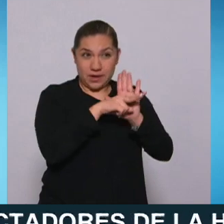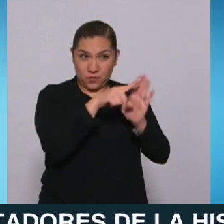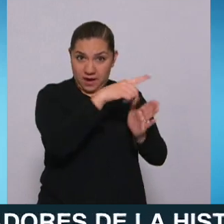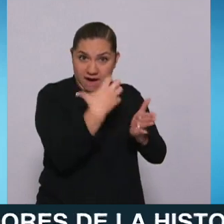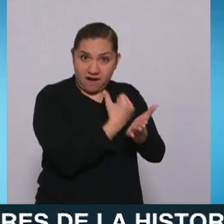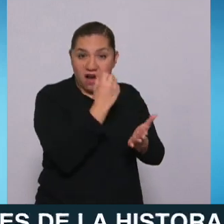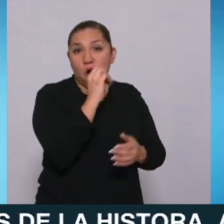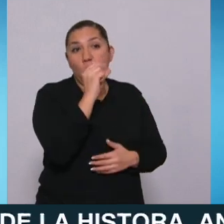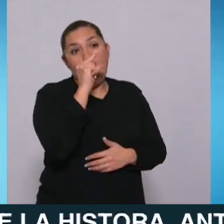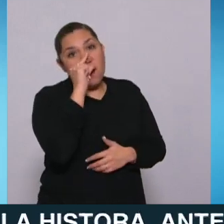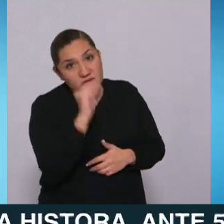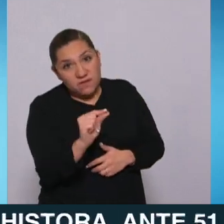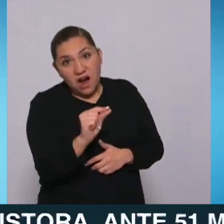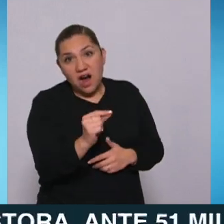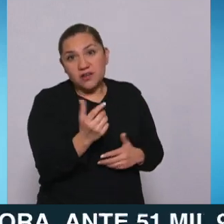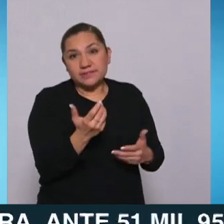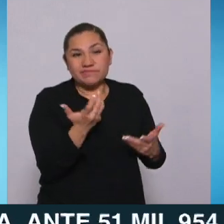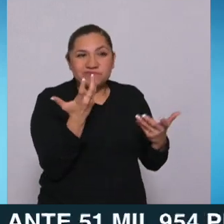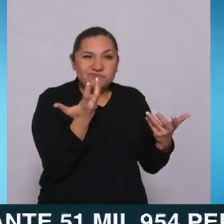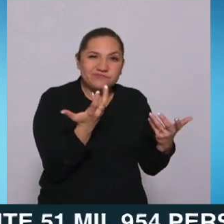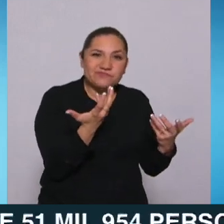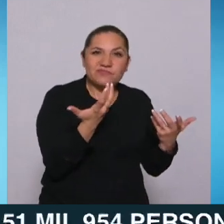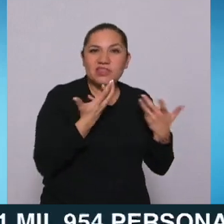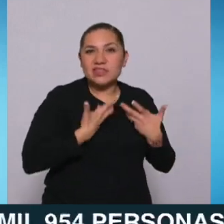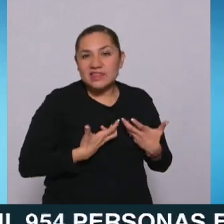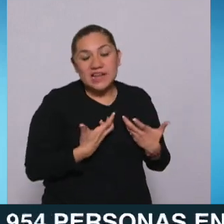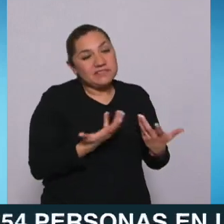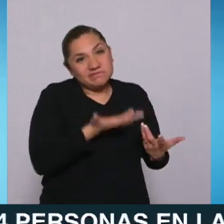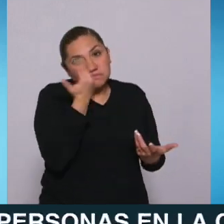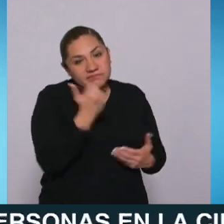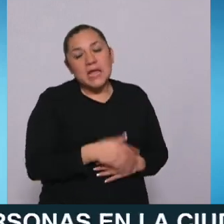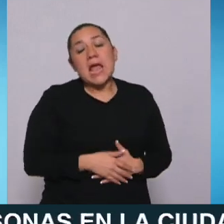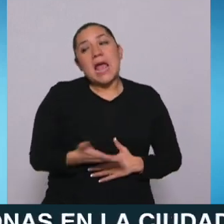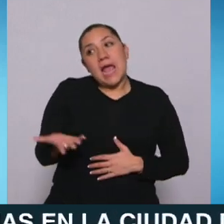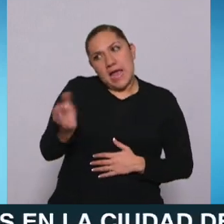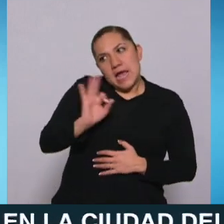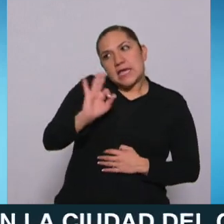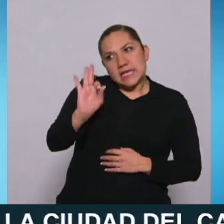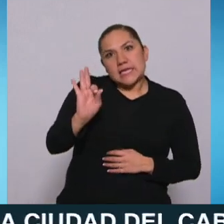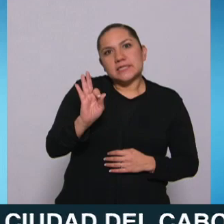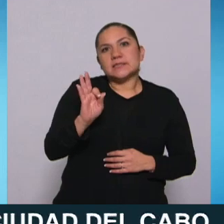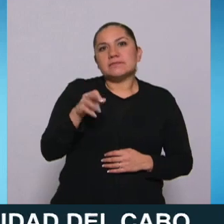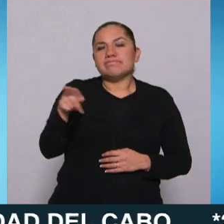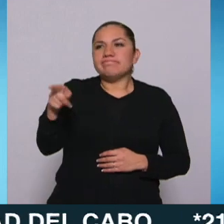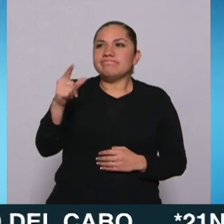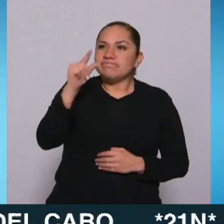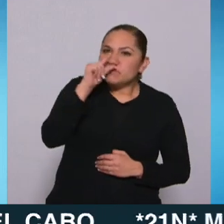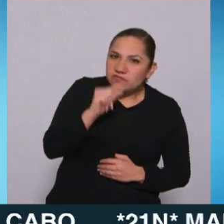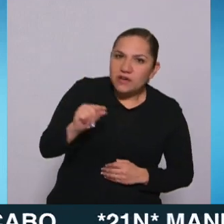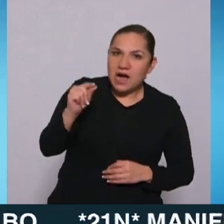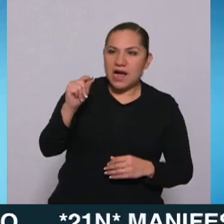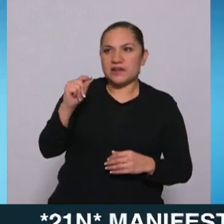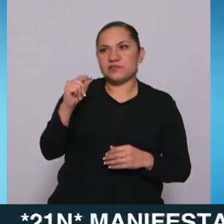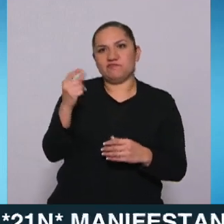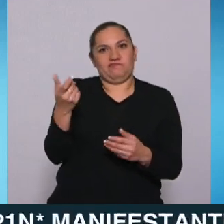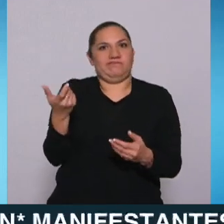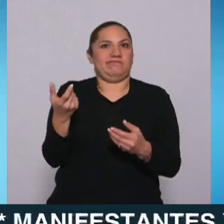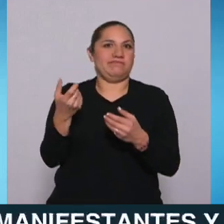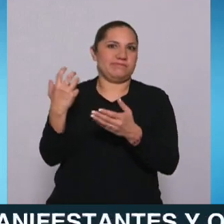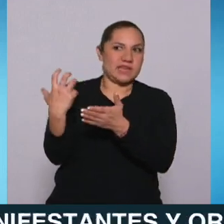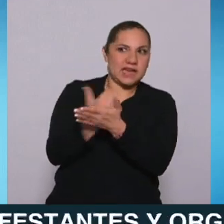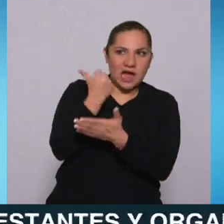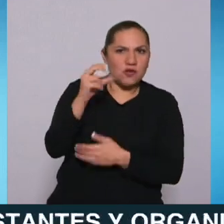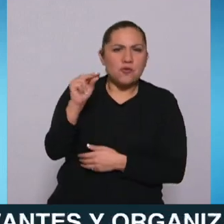creo que se va a quedar con las ganas, pero no por el hecho de ser Netflix, que eso creo que es importante aclararlo, sino por